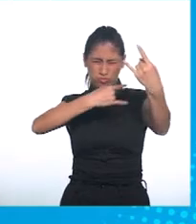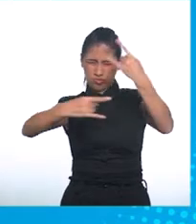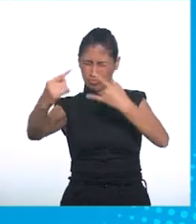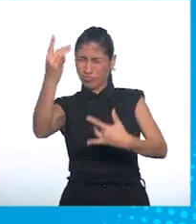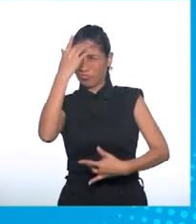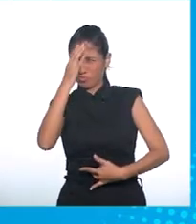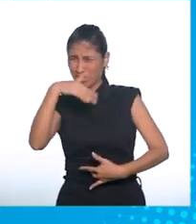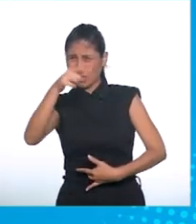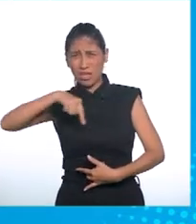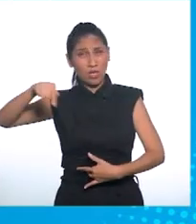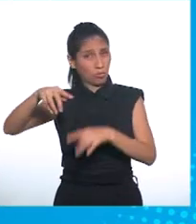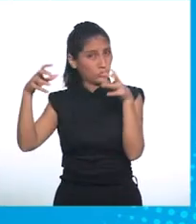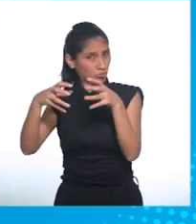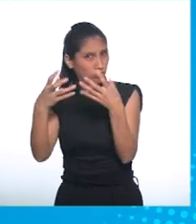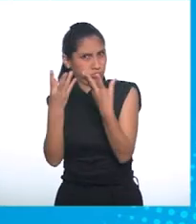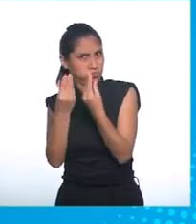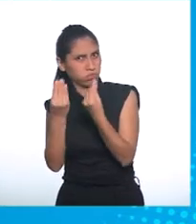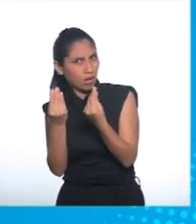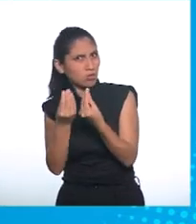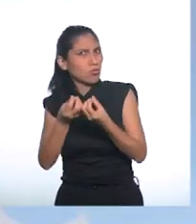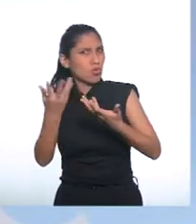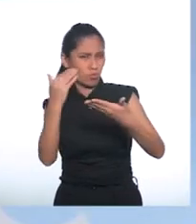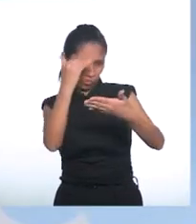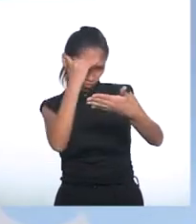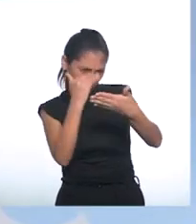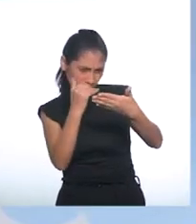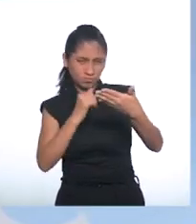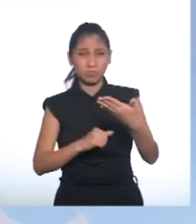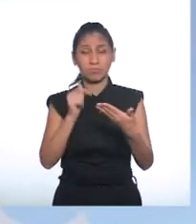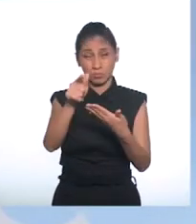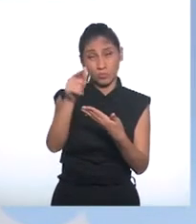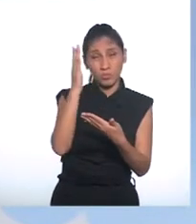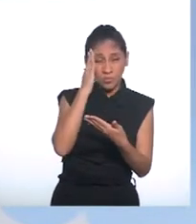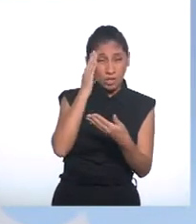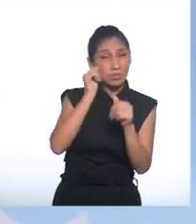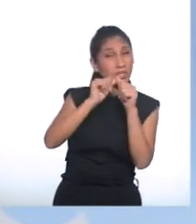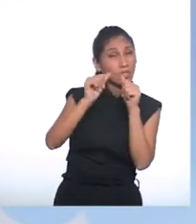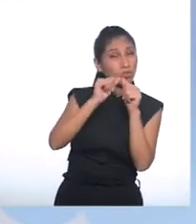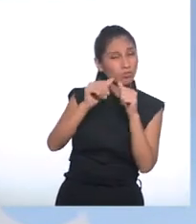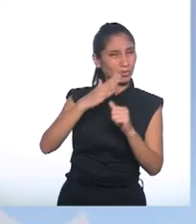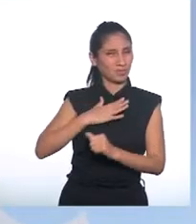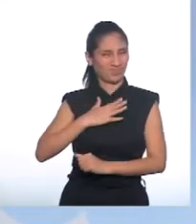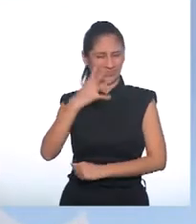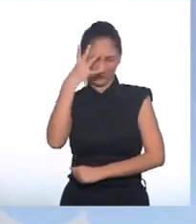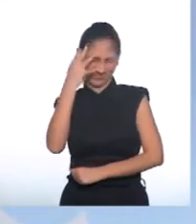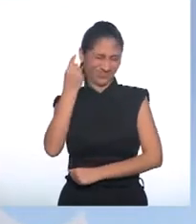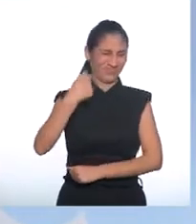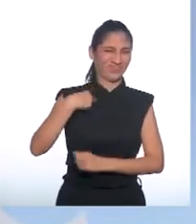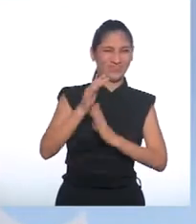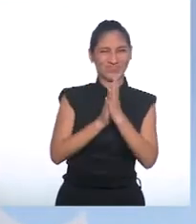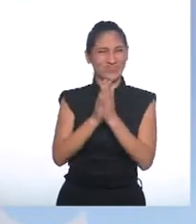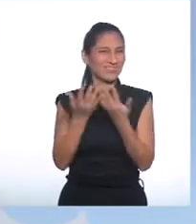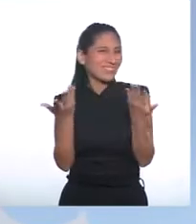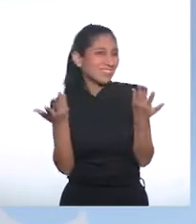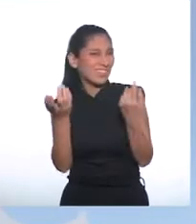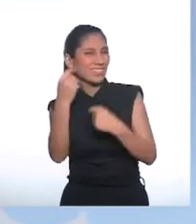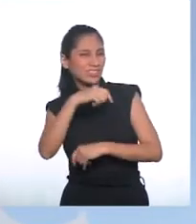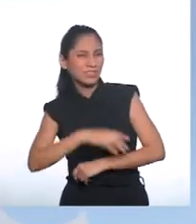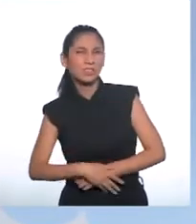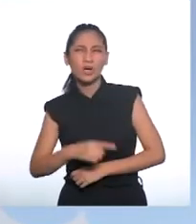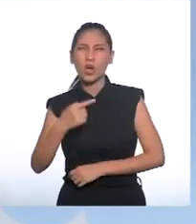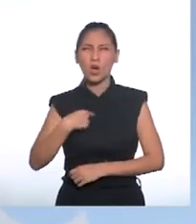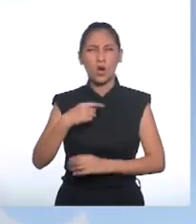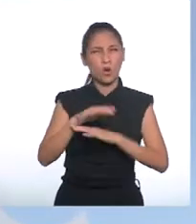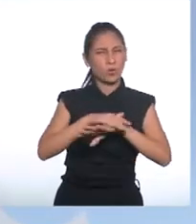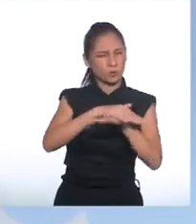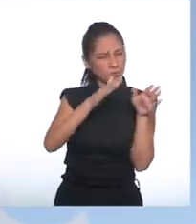absolutamente objetiva. Me parece un recurso potente. Sabes que los números son mi especialidad. Entonces, hoy me